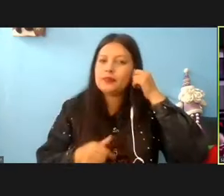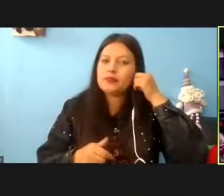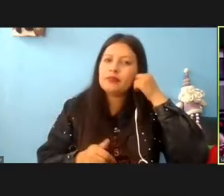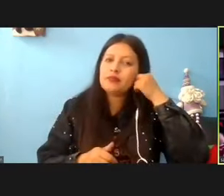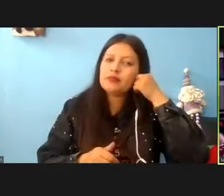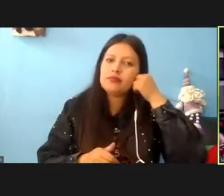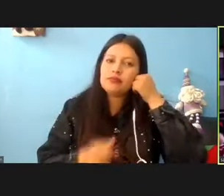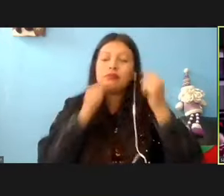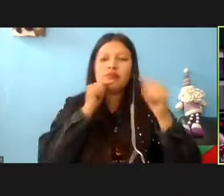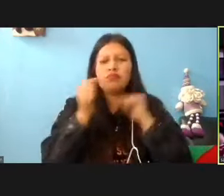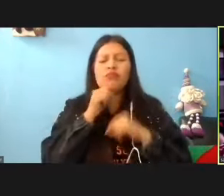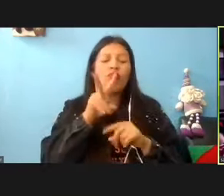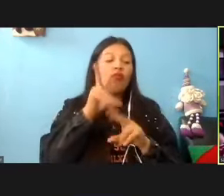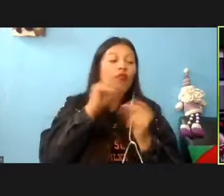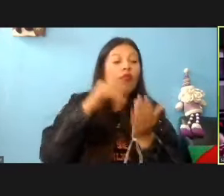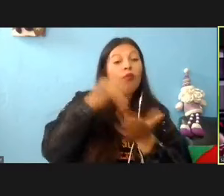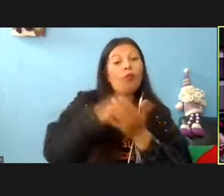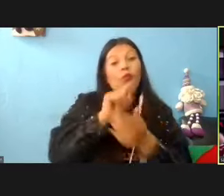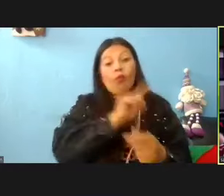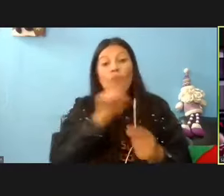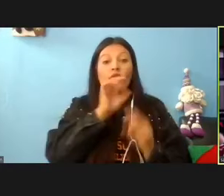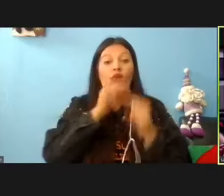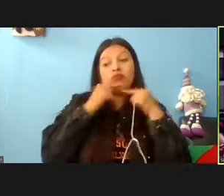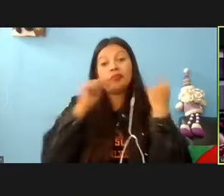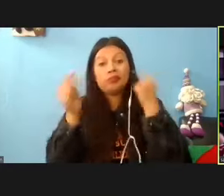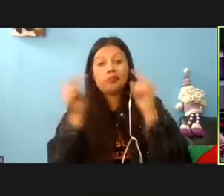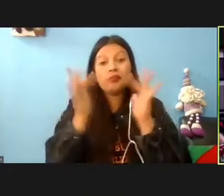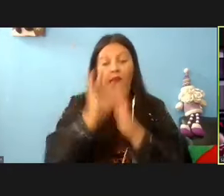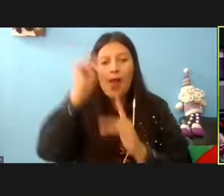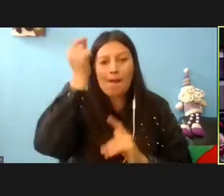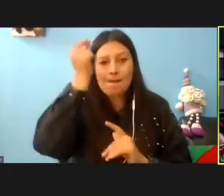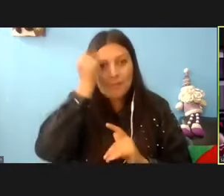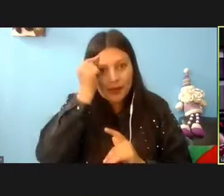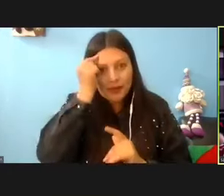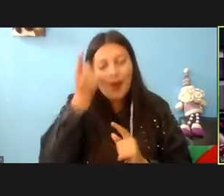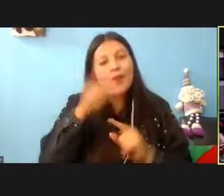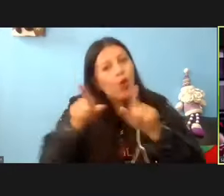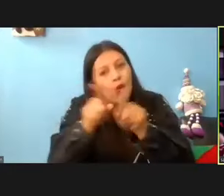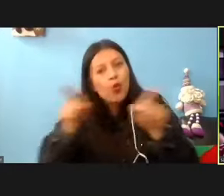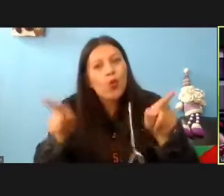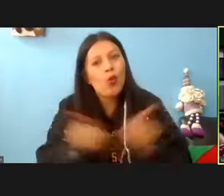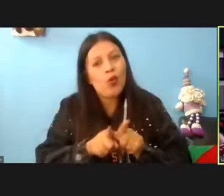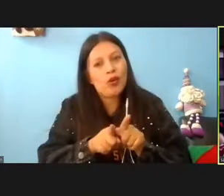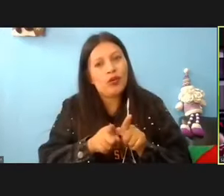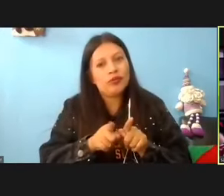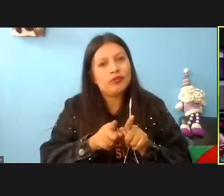los negacionismos y las disputas por la memoria, y este lugar preponderante que viene